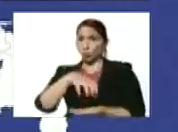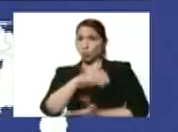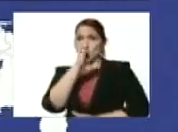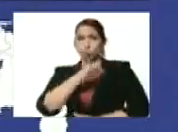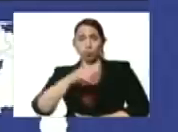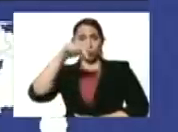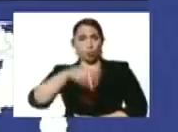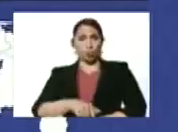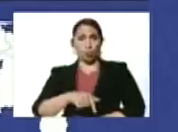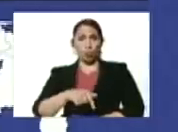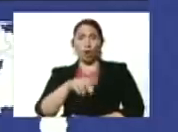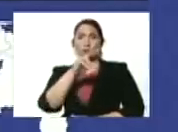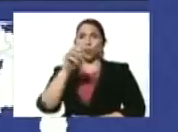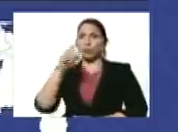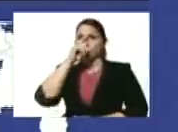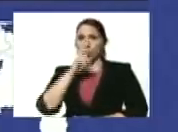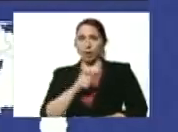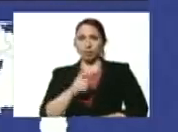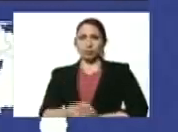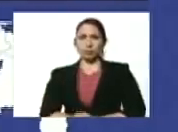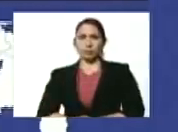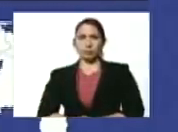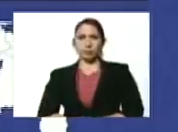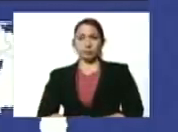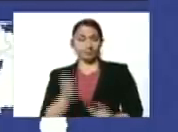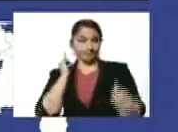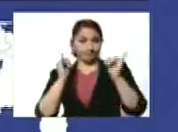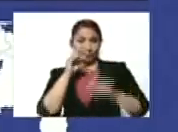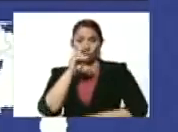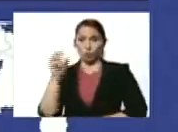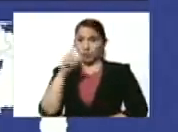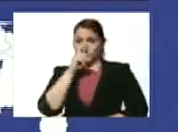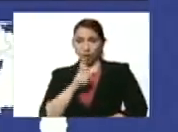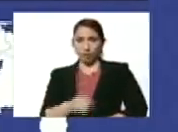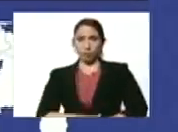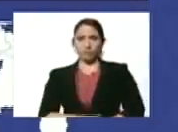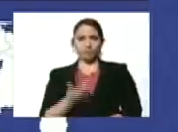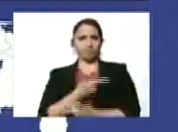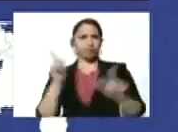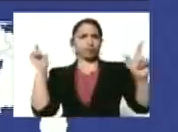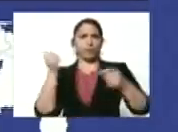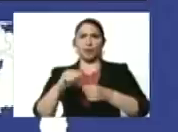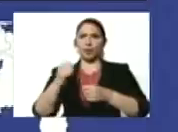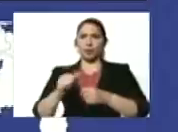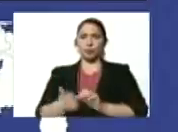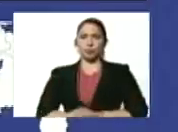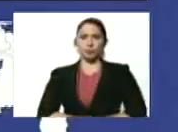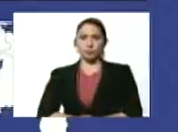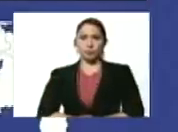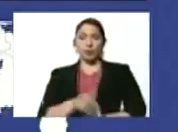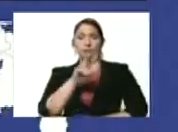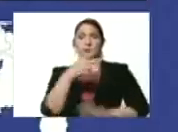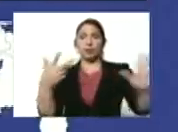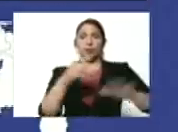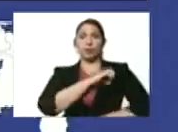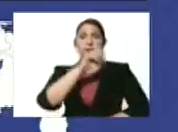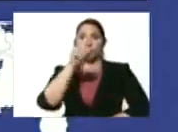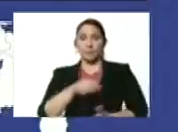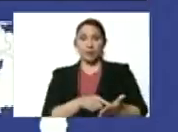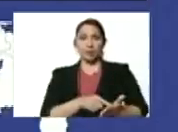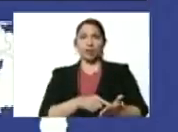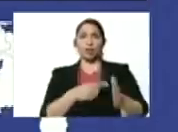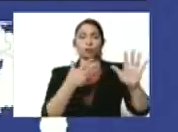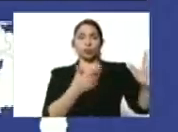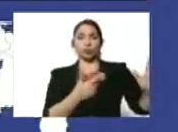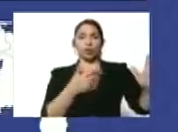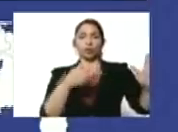de bicentenario, está de bicentenario, la liberación de Maracaibo el 28 de enero de